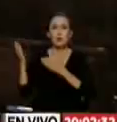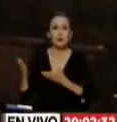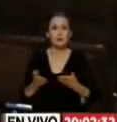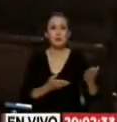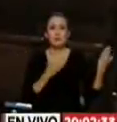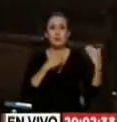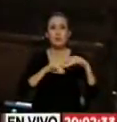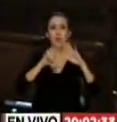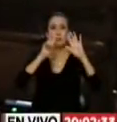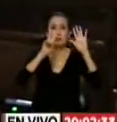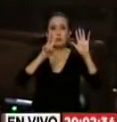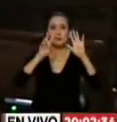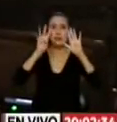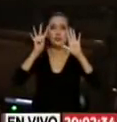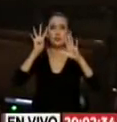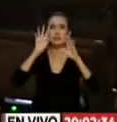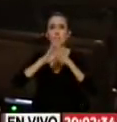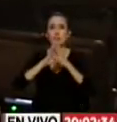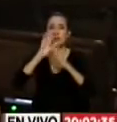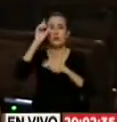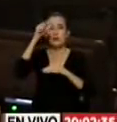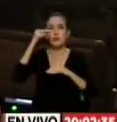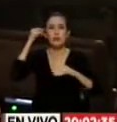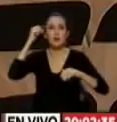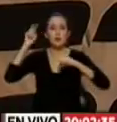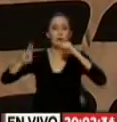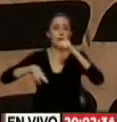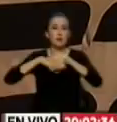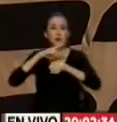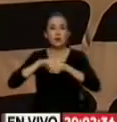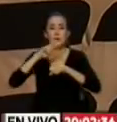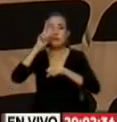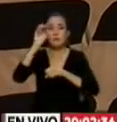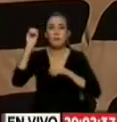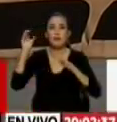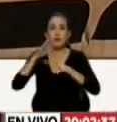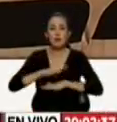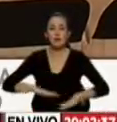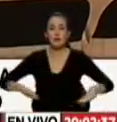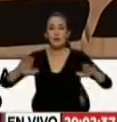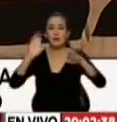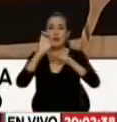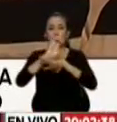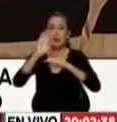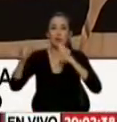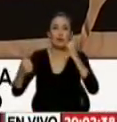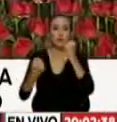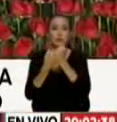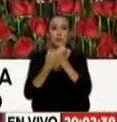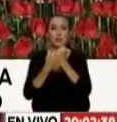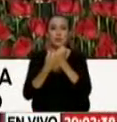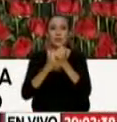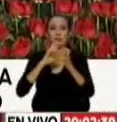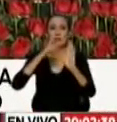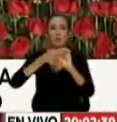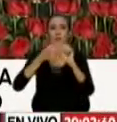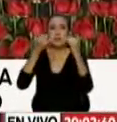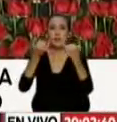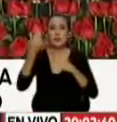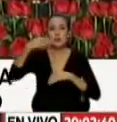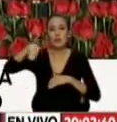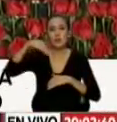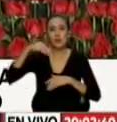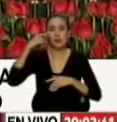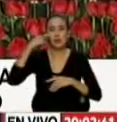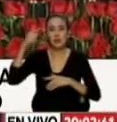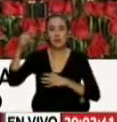incorporado 79 gobiernos nacionales y 20 locales. El Ecuador se sumó desde julio de este año y este miércoles lo